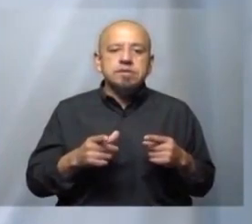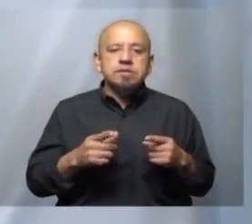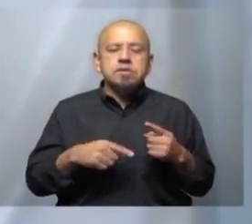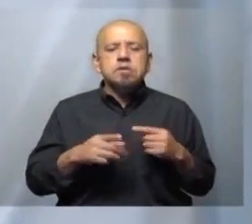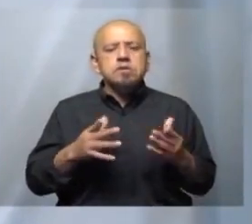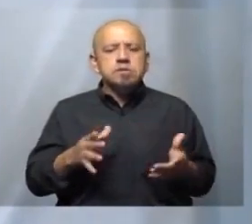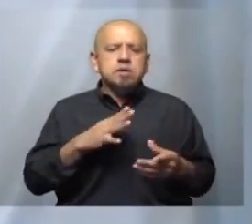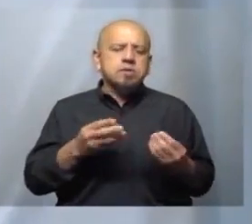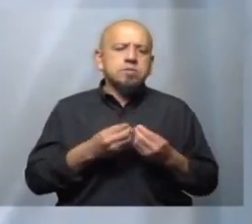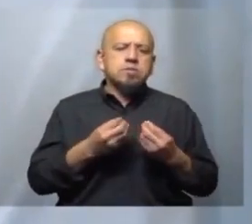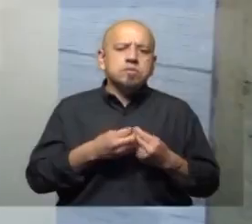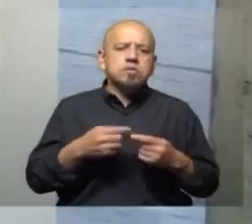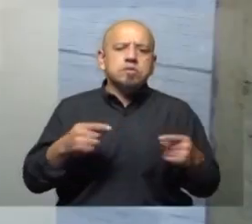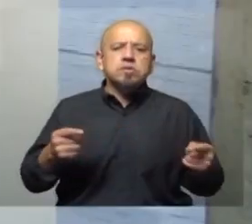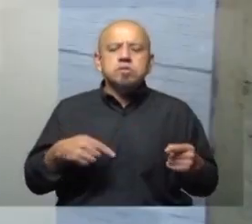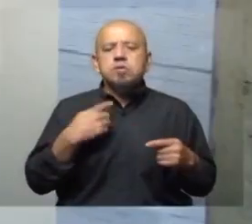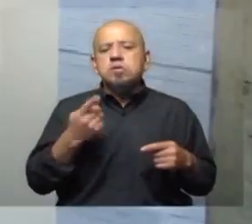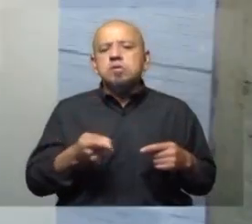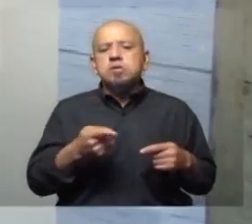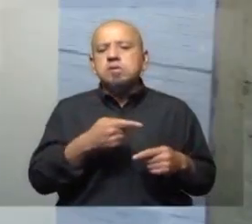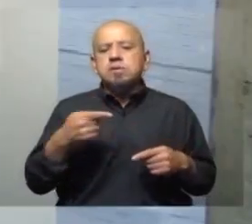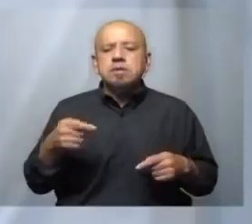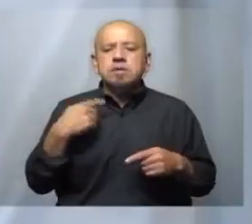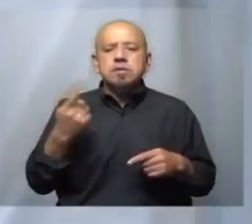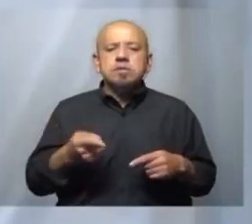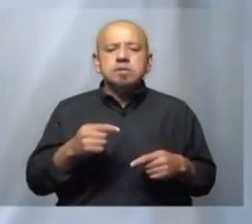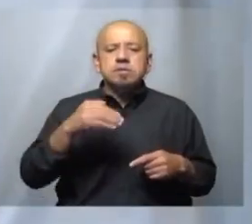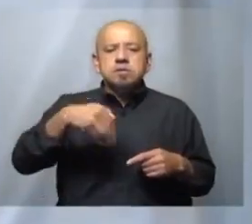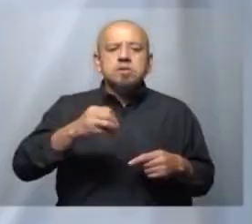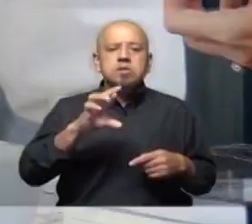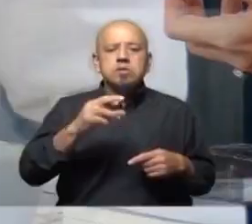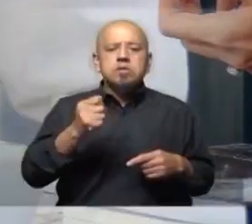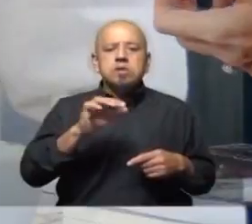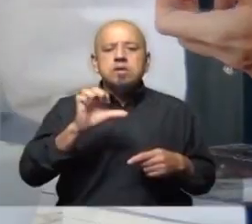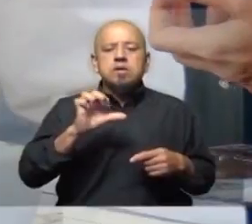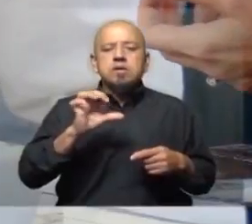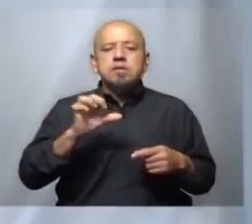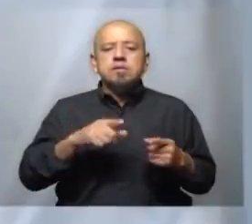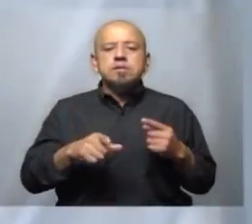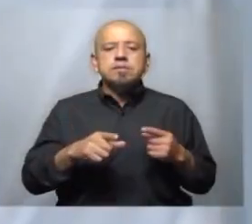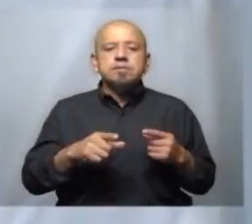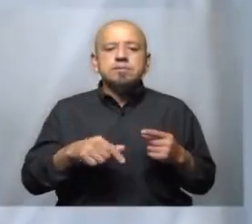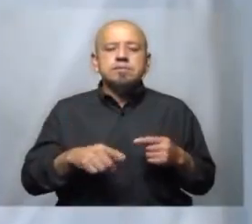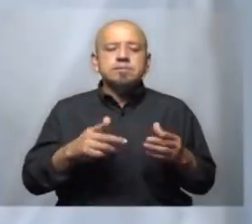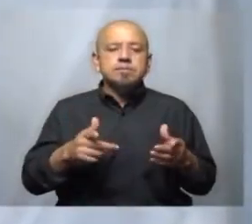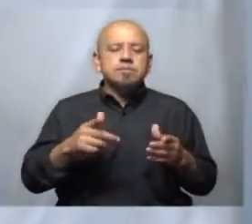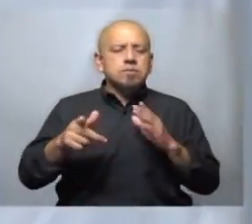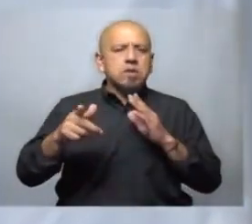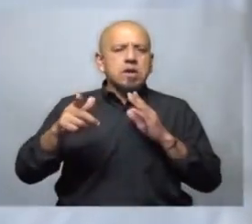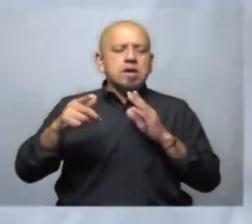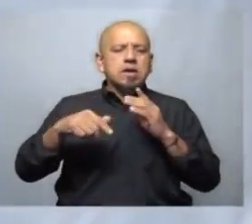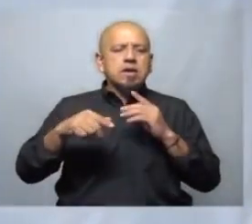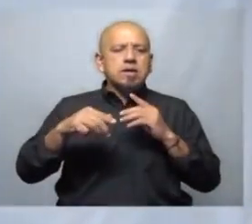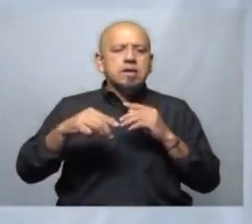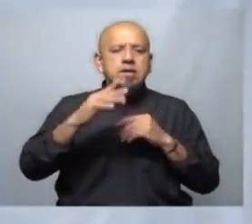no sé hay miles de maneras la semana que vienen ustedes van a tener con Diego moraes y su libro es una ficción es una biografía